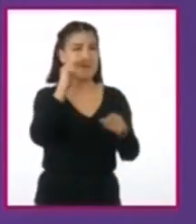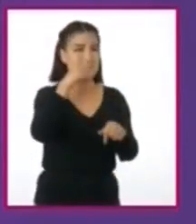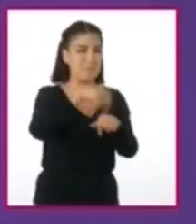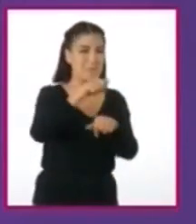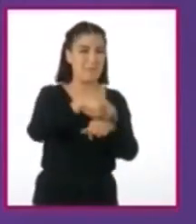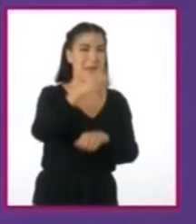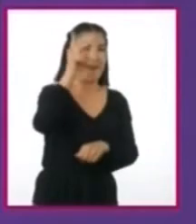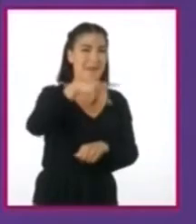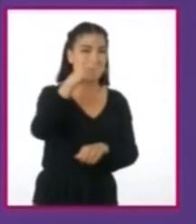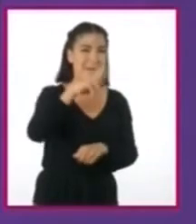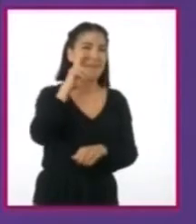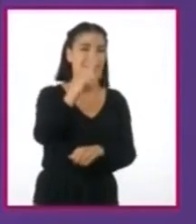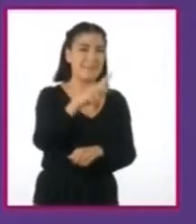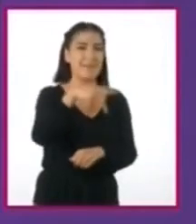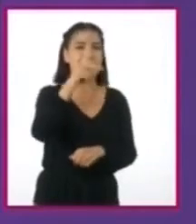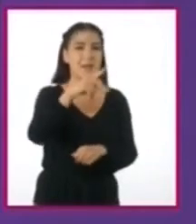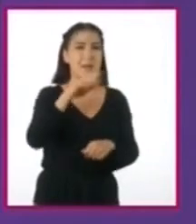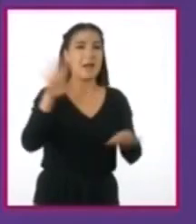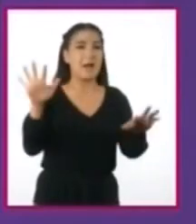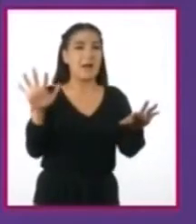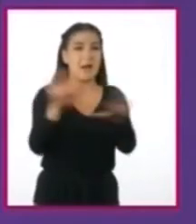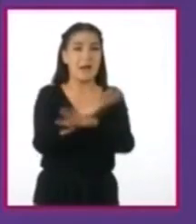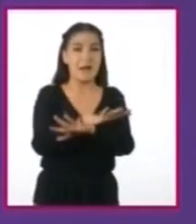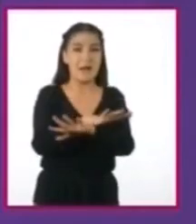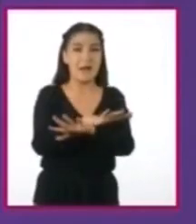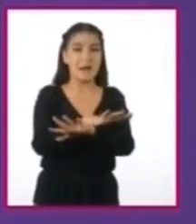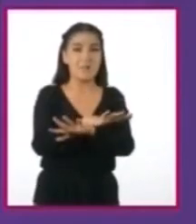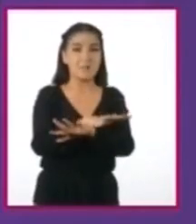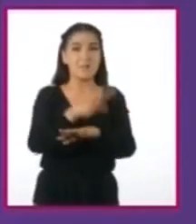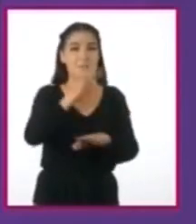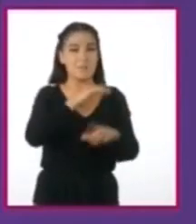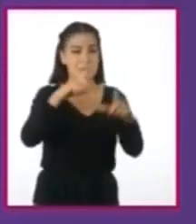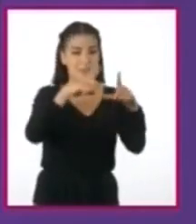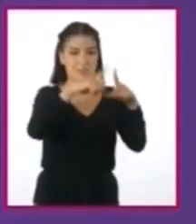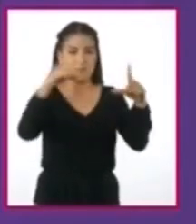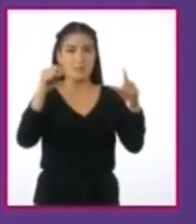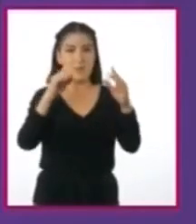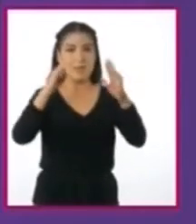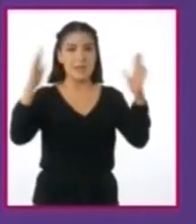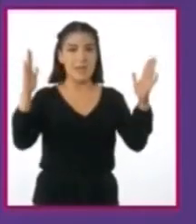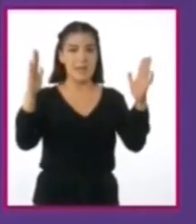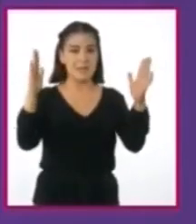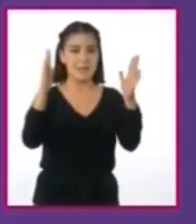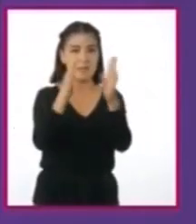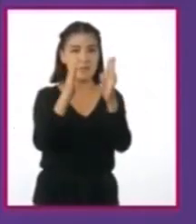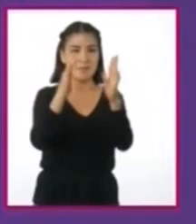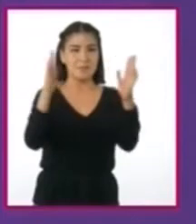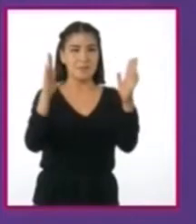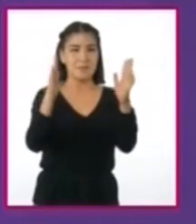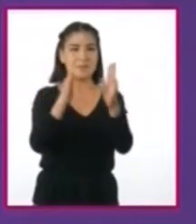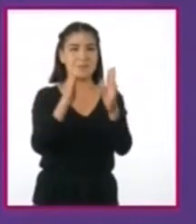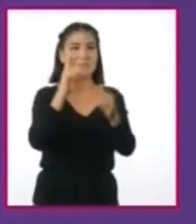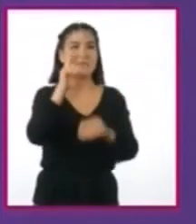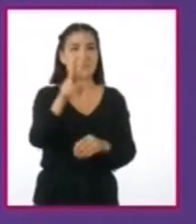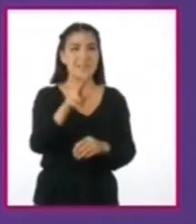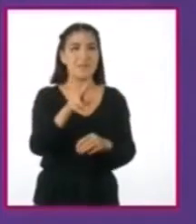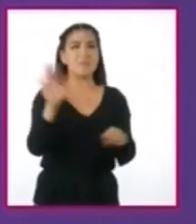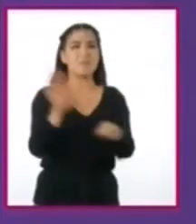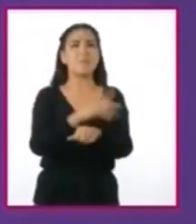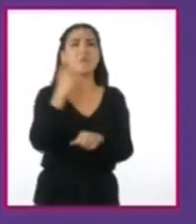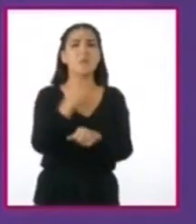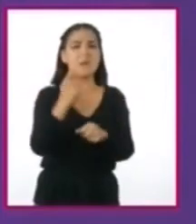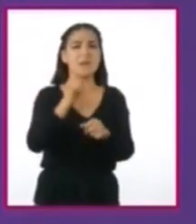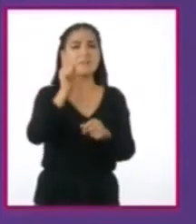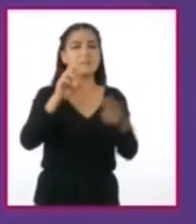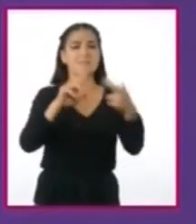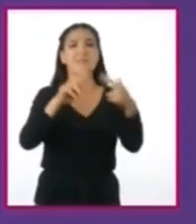vemos cómo automáticamente cambia el tamaño del triángulo grande. Esto porque la